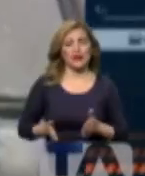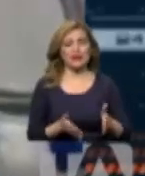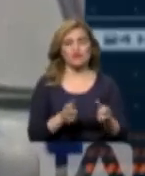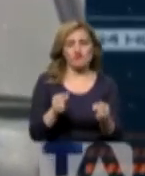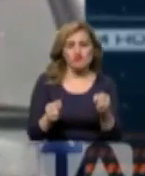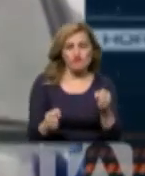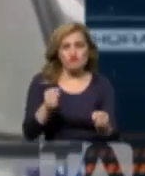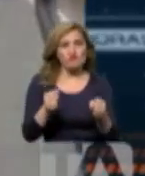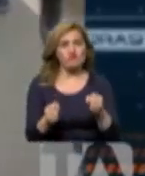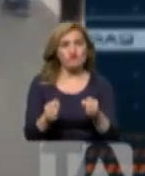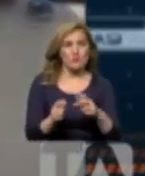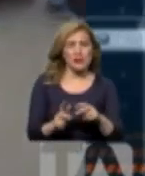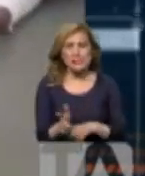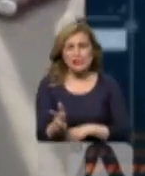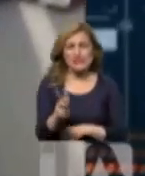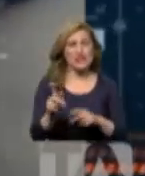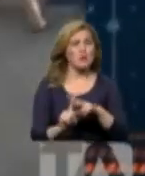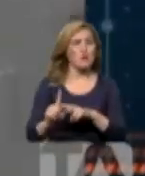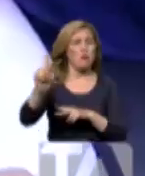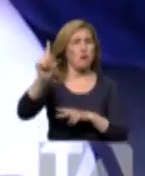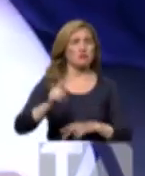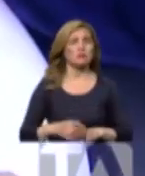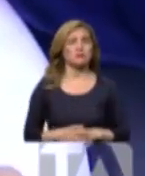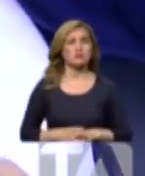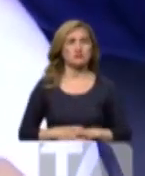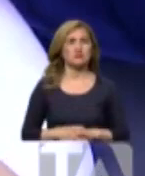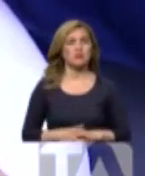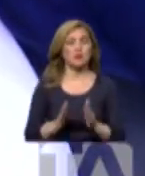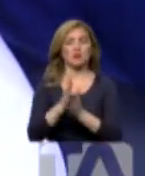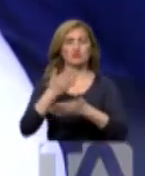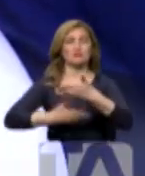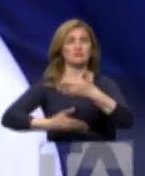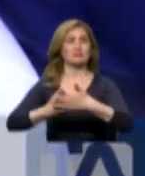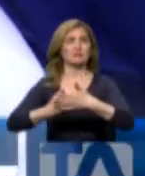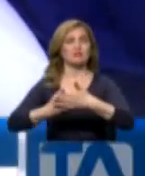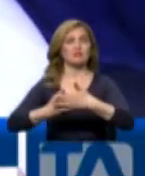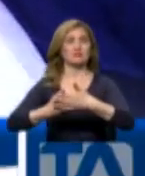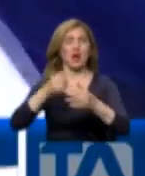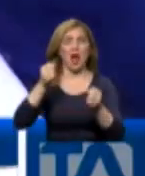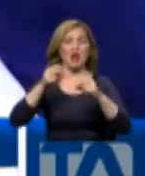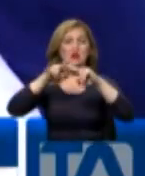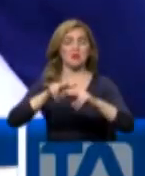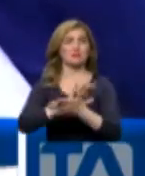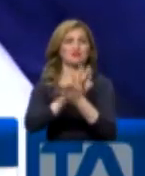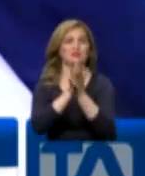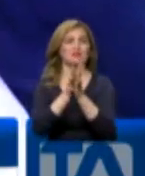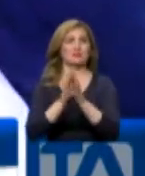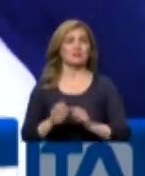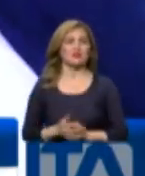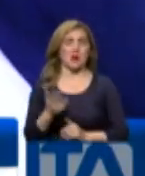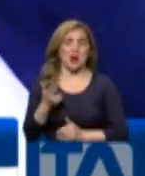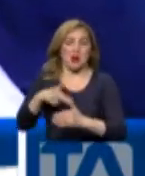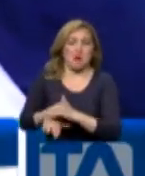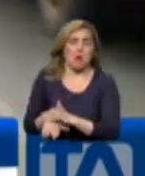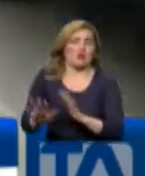siguen siendo el camino de la fuga para quienes viven al margen de la ley. A veces te piden el documento, pero nunca te revisan los vehículos. Pero estoy armado y algo,